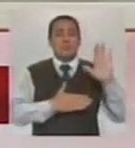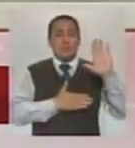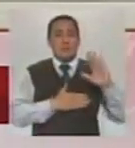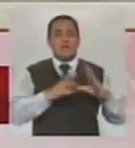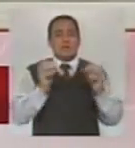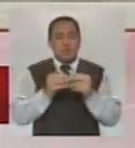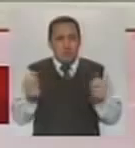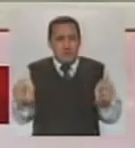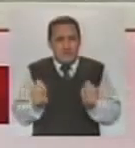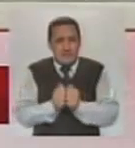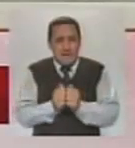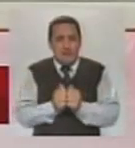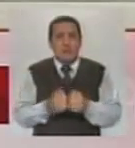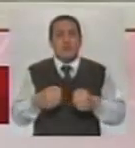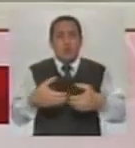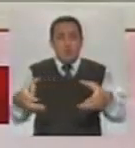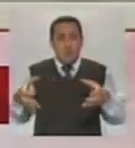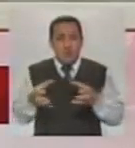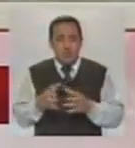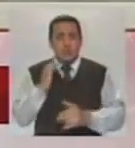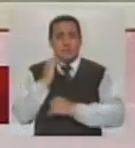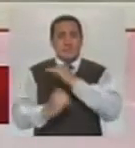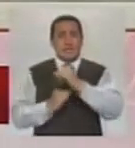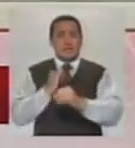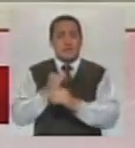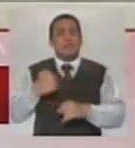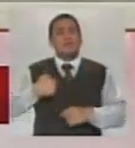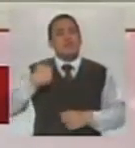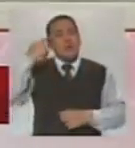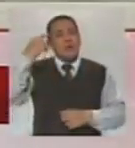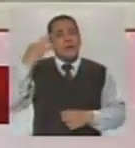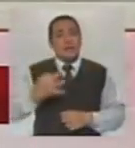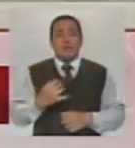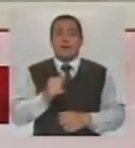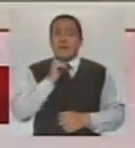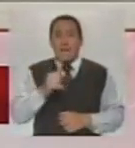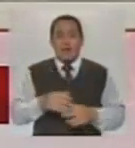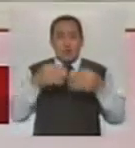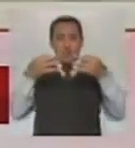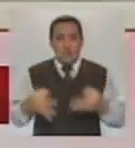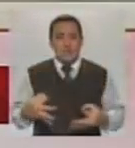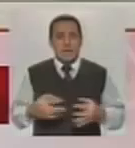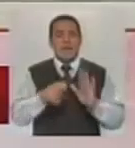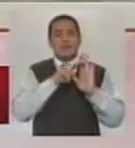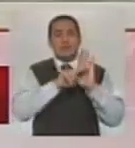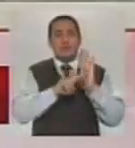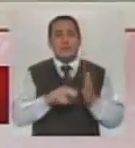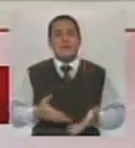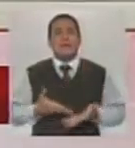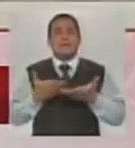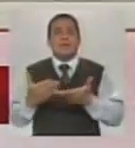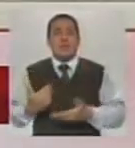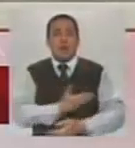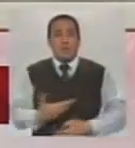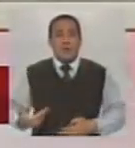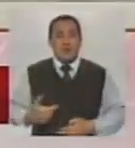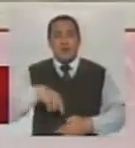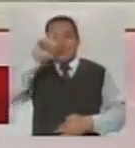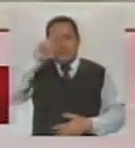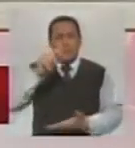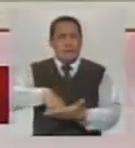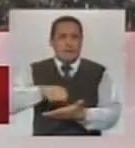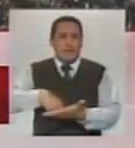pertenecer a un orden jurídico internacional, creo que lo que cabe es cumplir con las normas que se han establecido y que el Estado peruano ha suscrito.